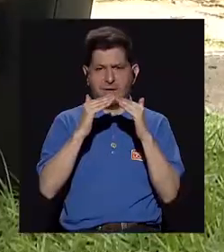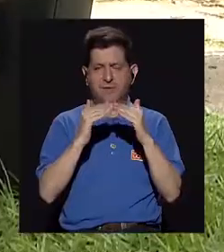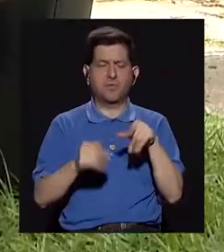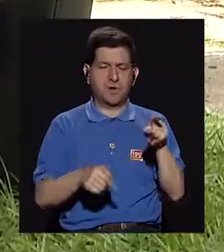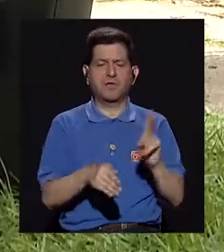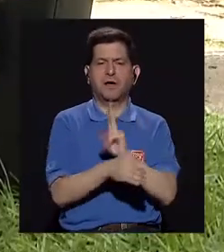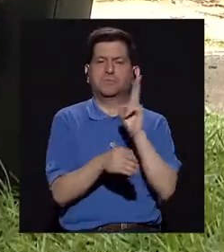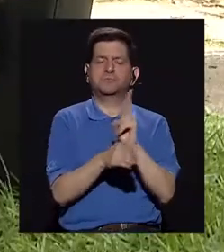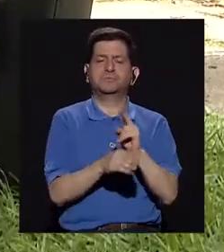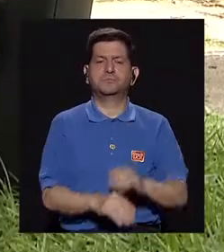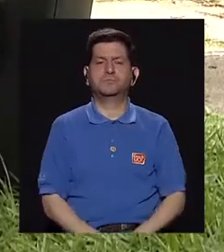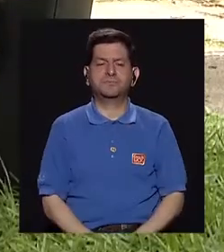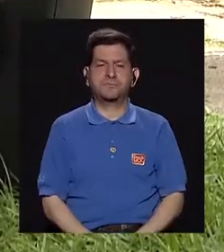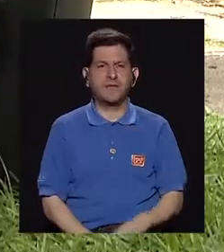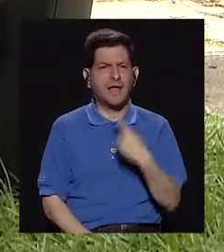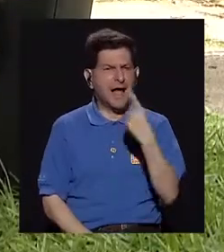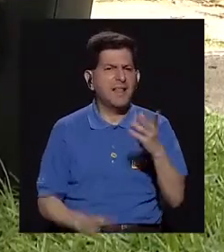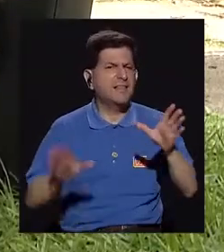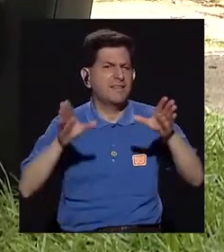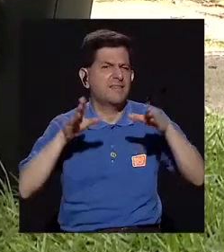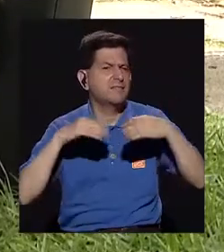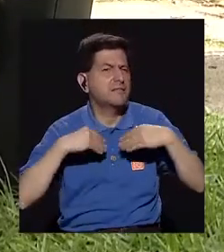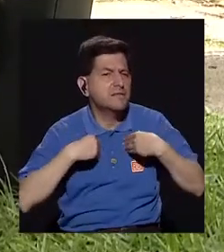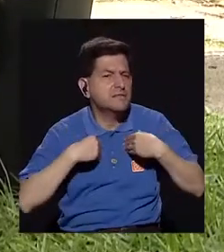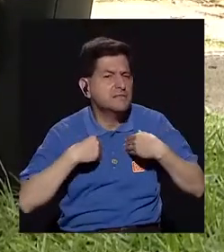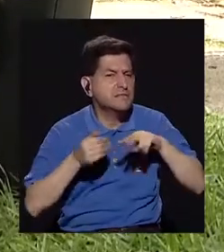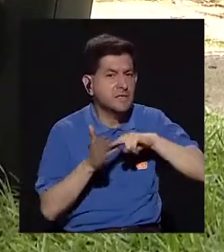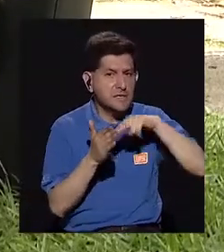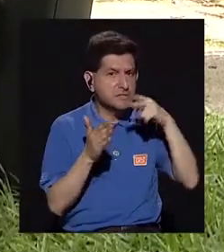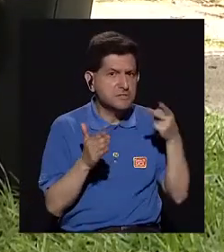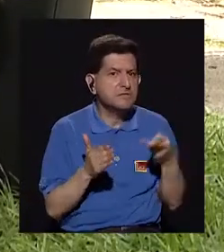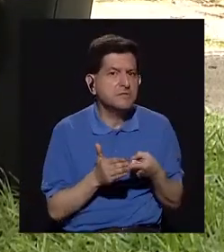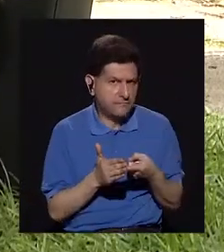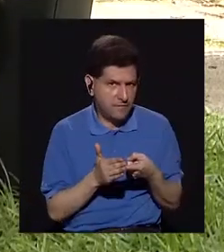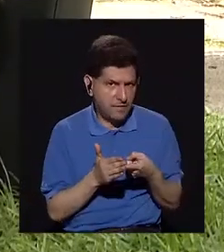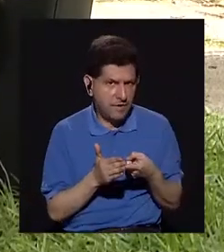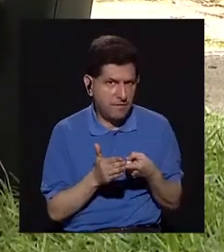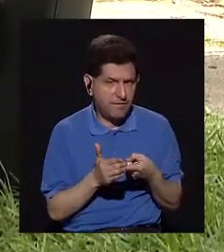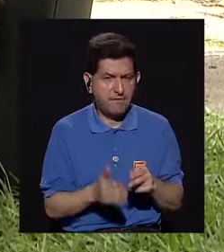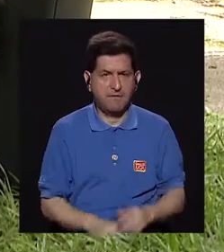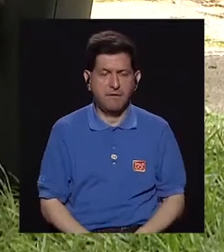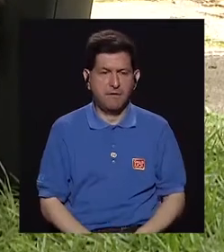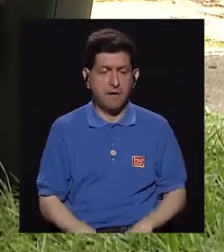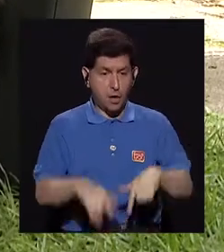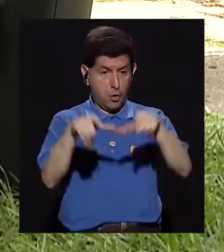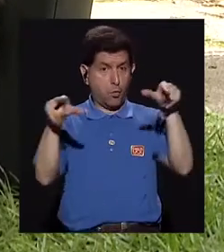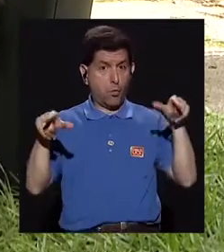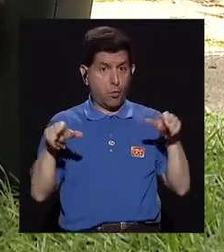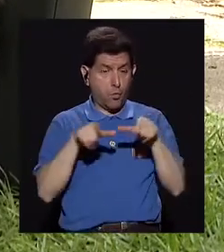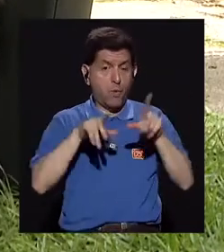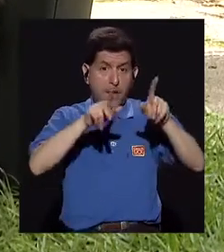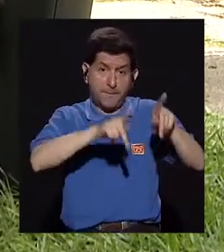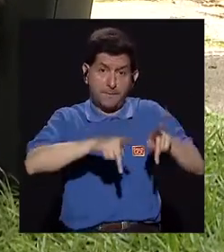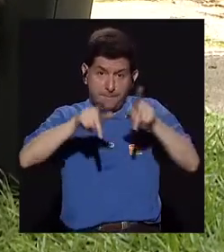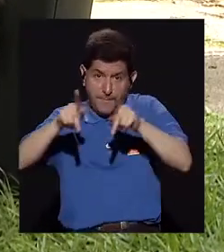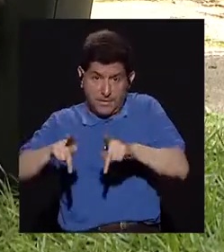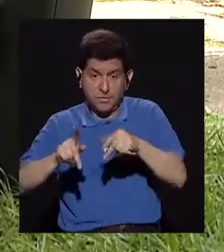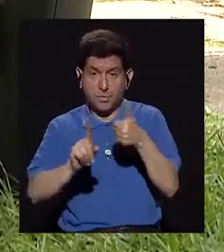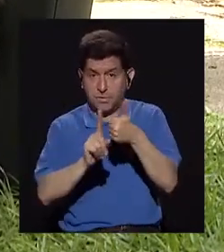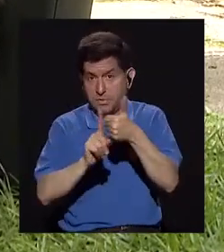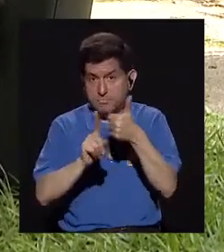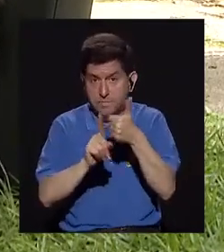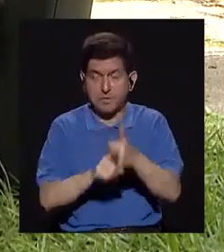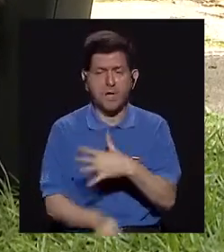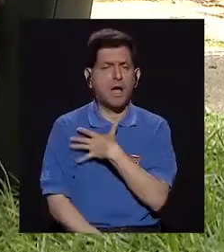habitan. Okay. Al decir apropiados, estamos hablando de que son lugares donde la gente, pues,